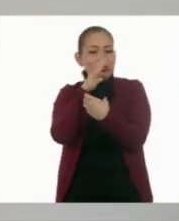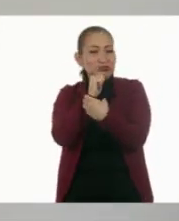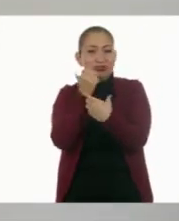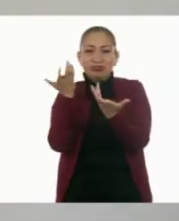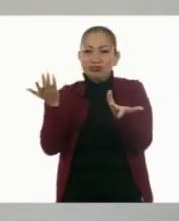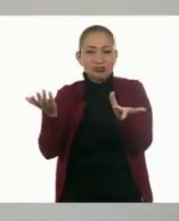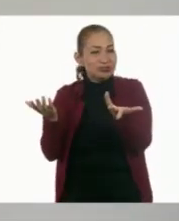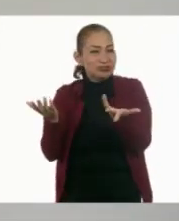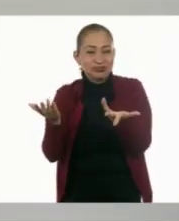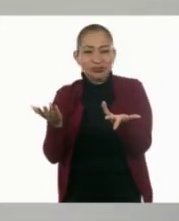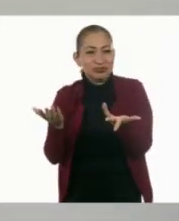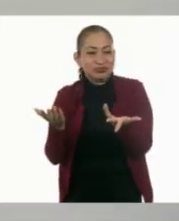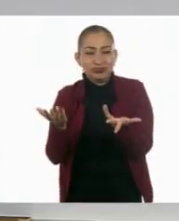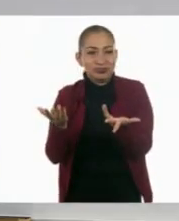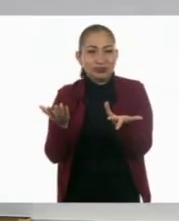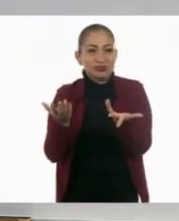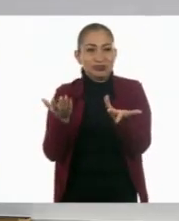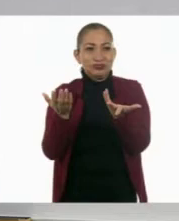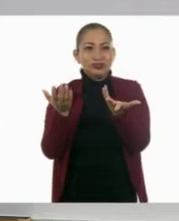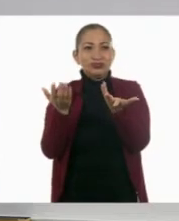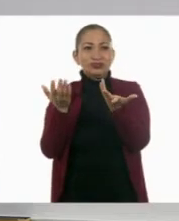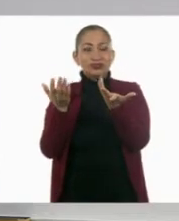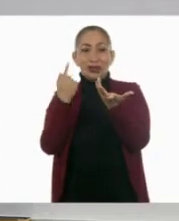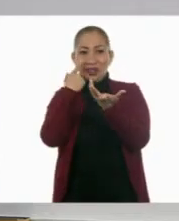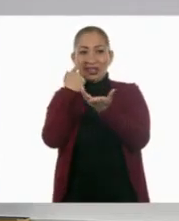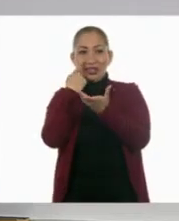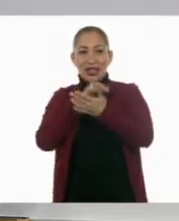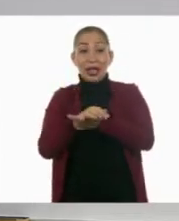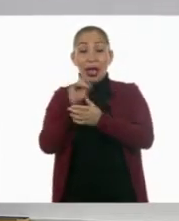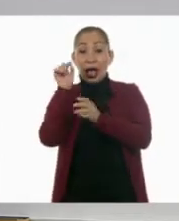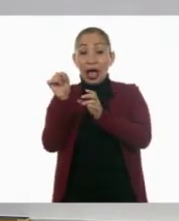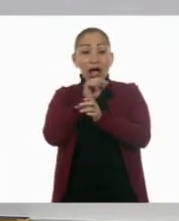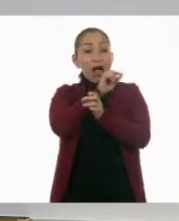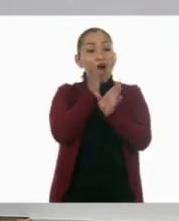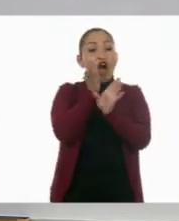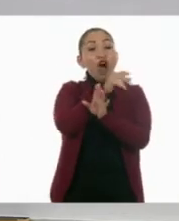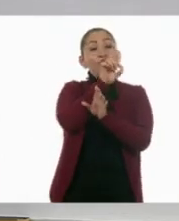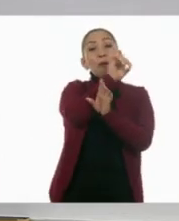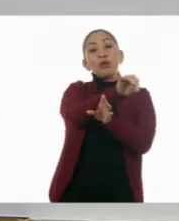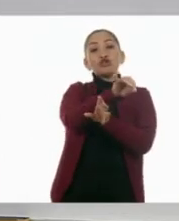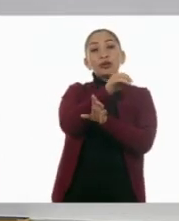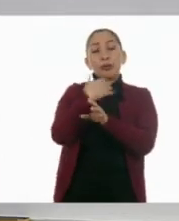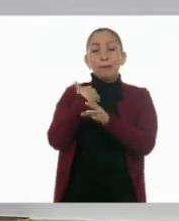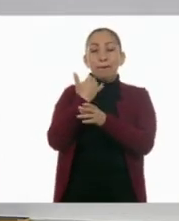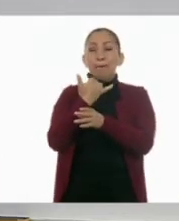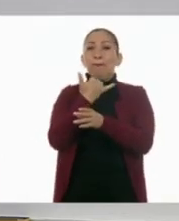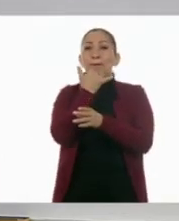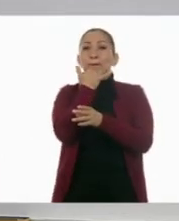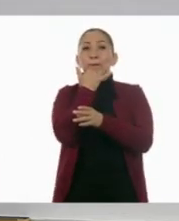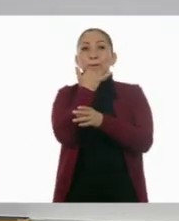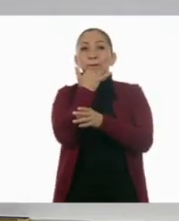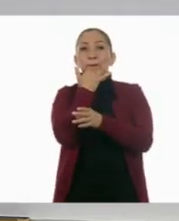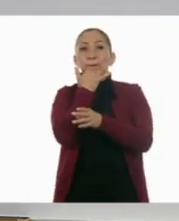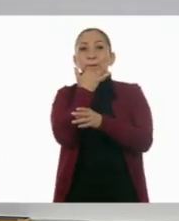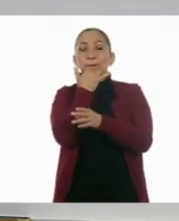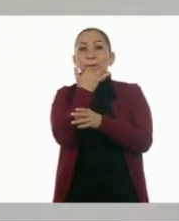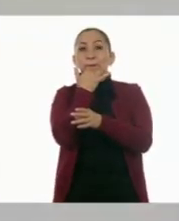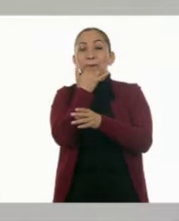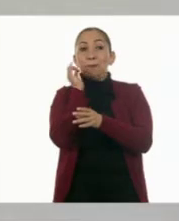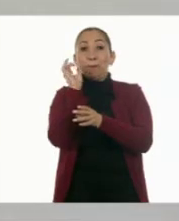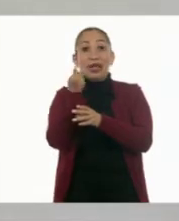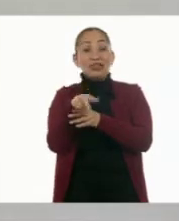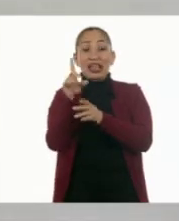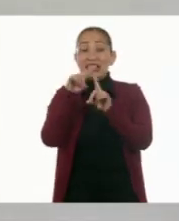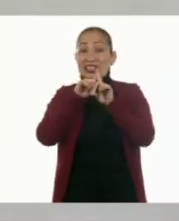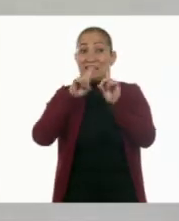eso, dejáramos el punto y pusiéramos el 10, sí, va a ser, ahí sí es